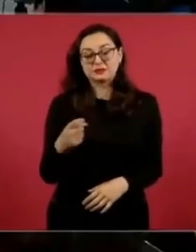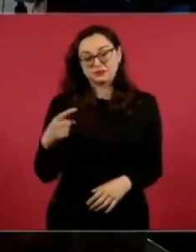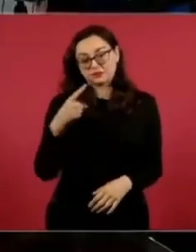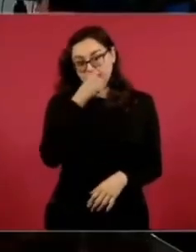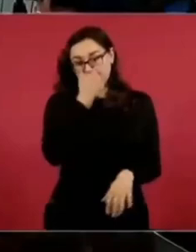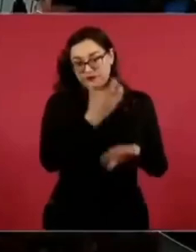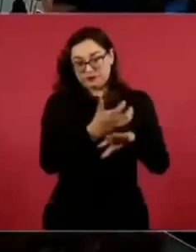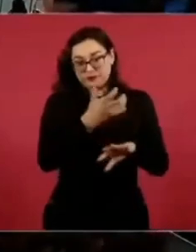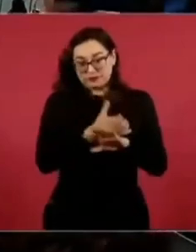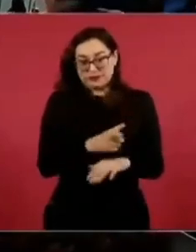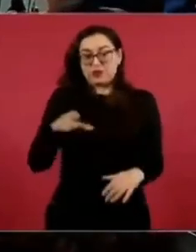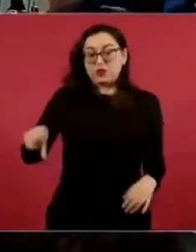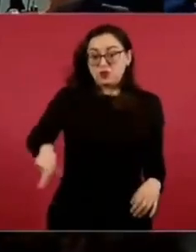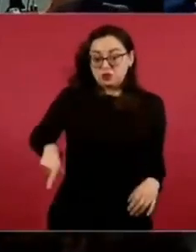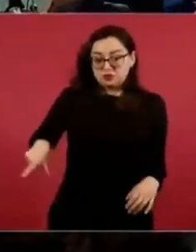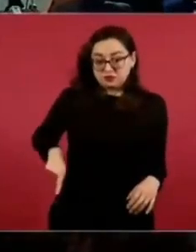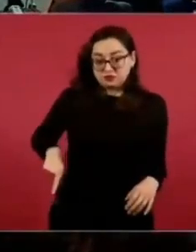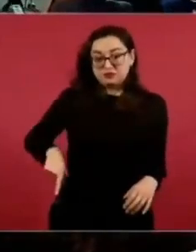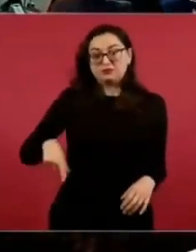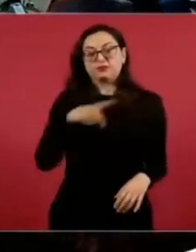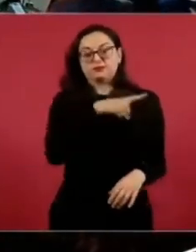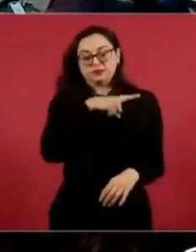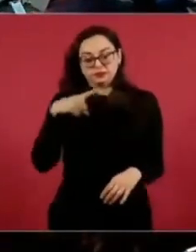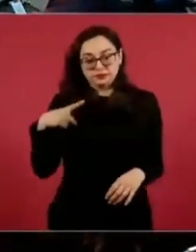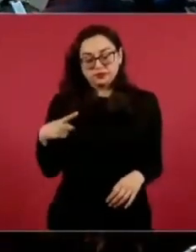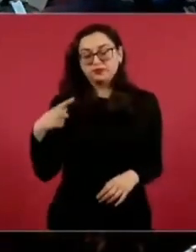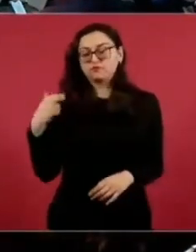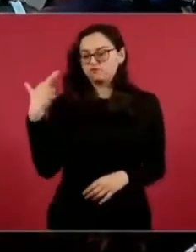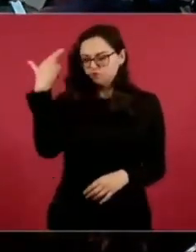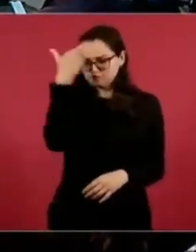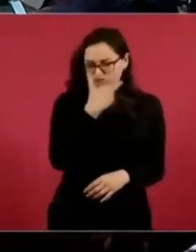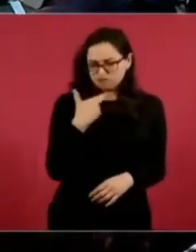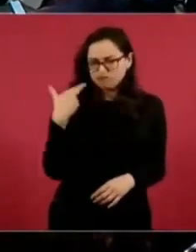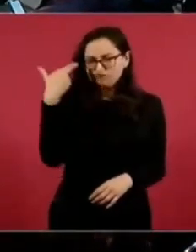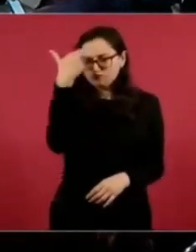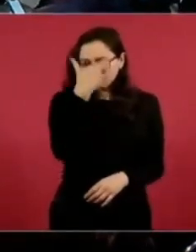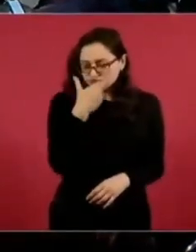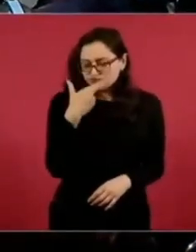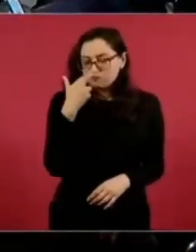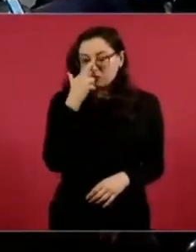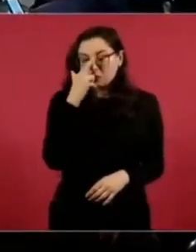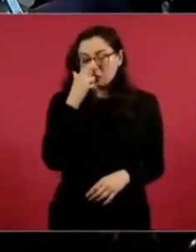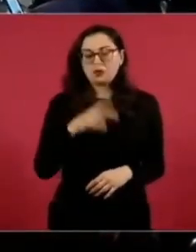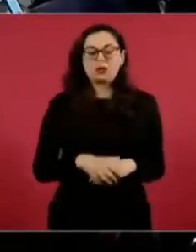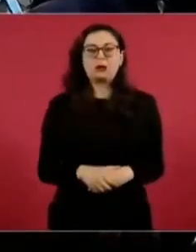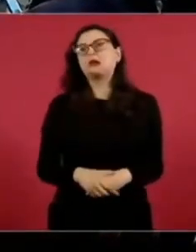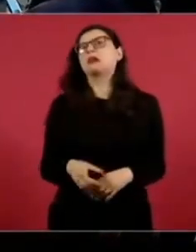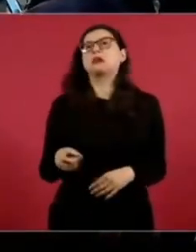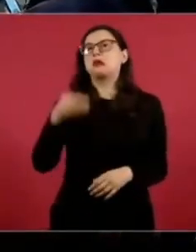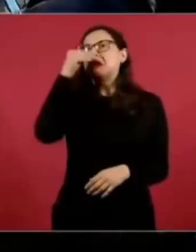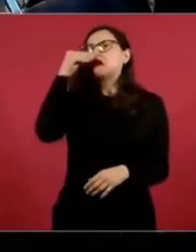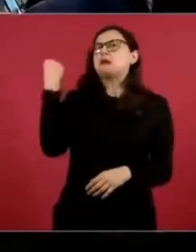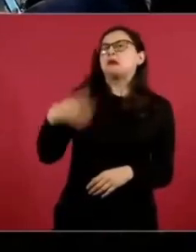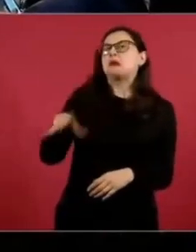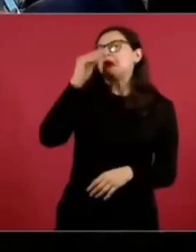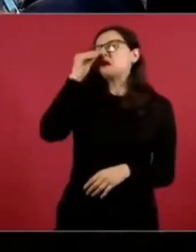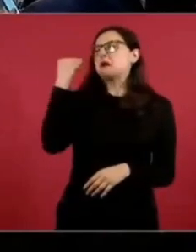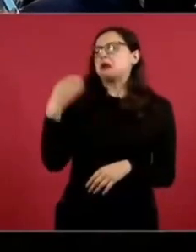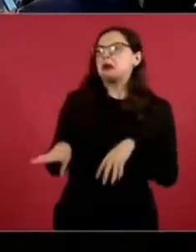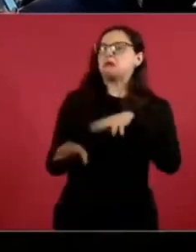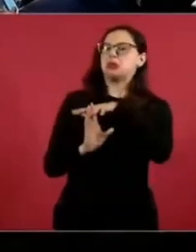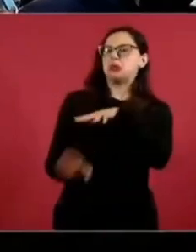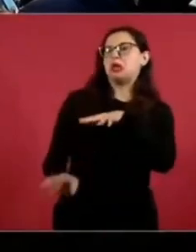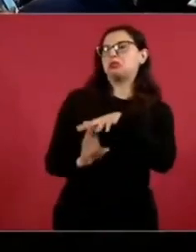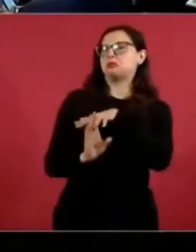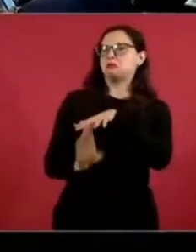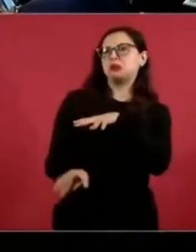gobierno estadounidense en vez de estar diciendo los migrantes nos traen las drogas